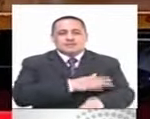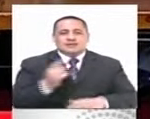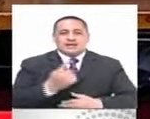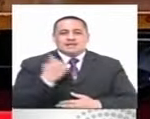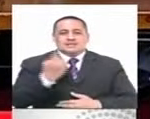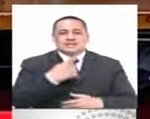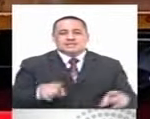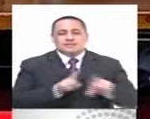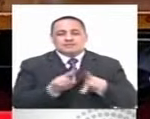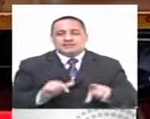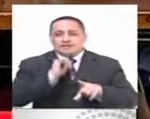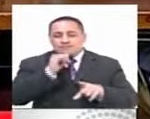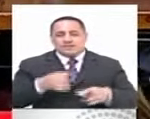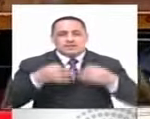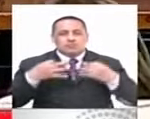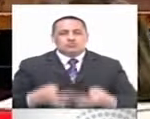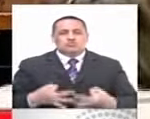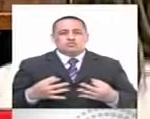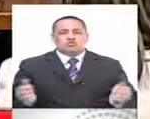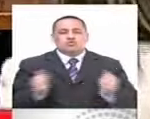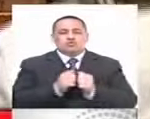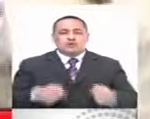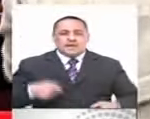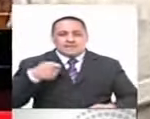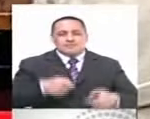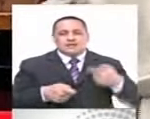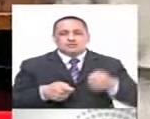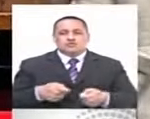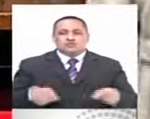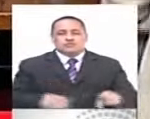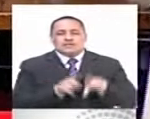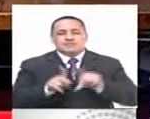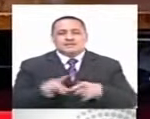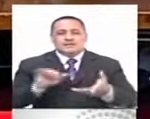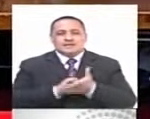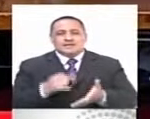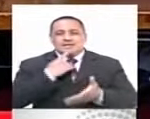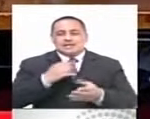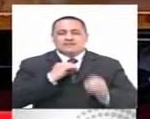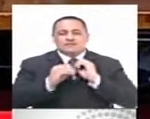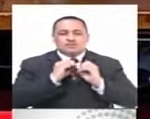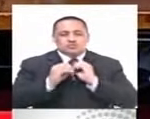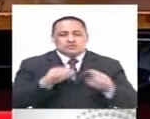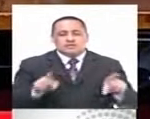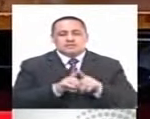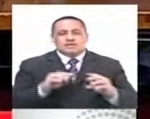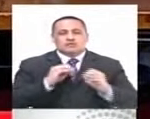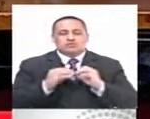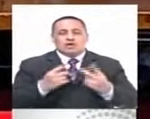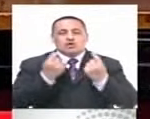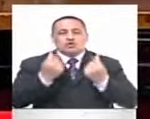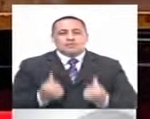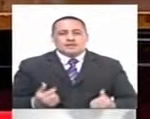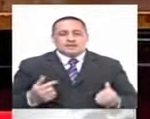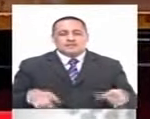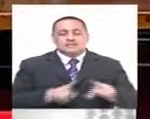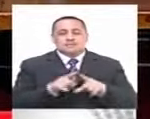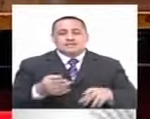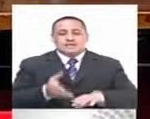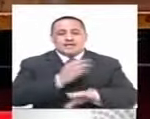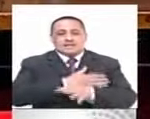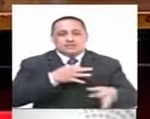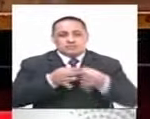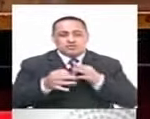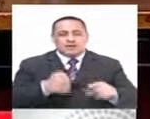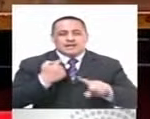es incompatible con la inversión, que es incompatible con la estabilidad económica. Ya lo dijo